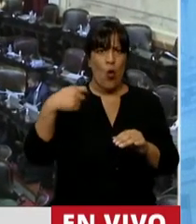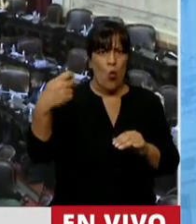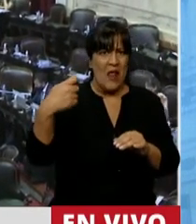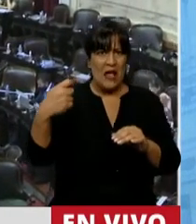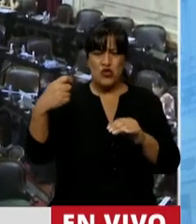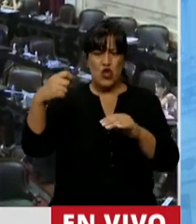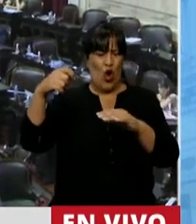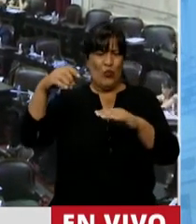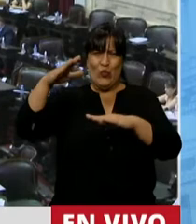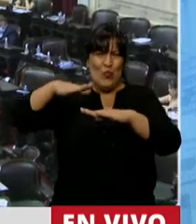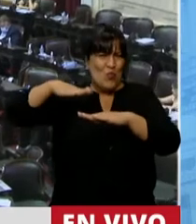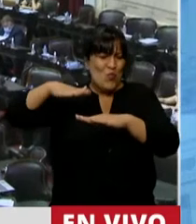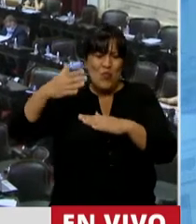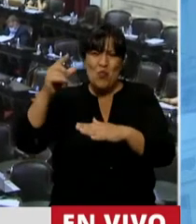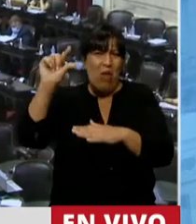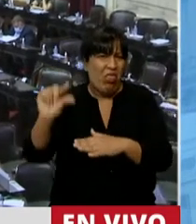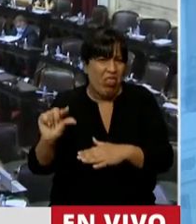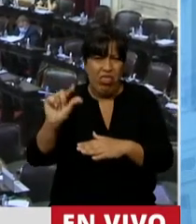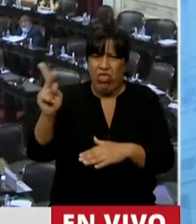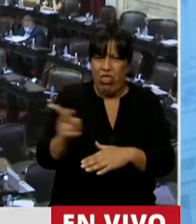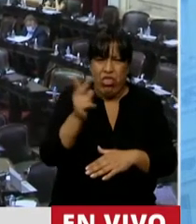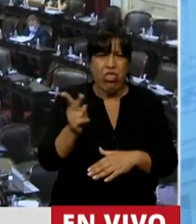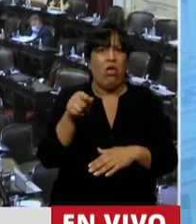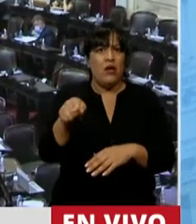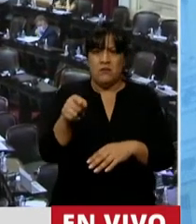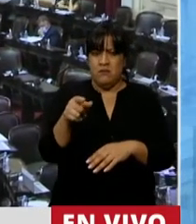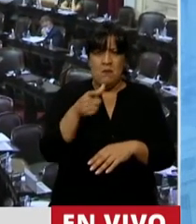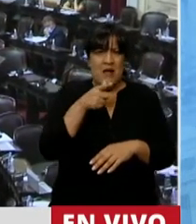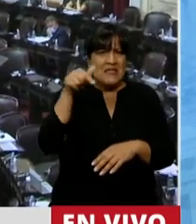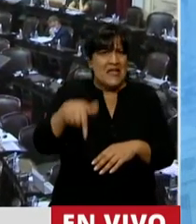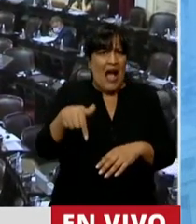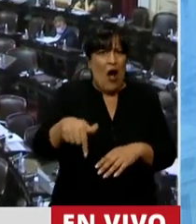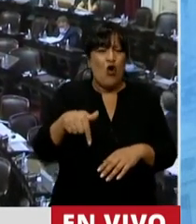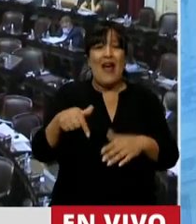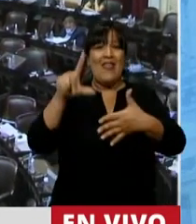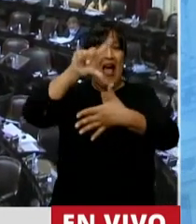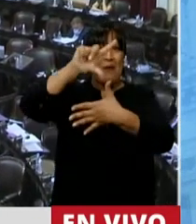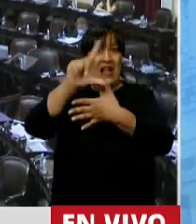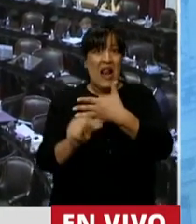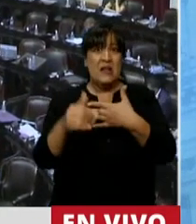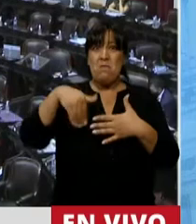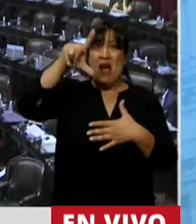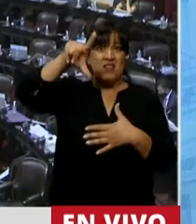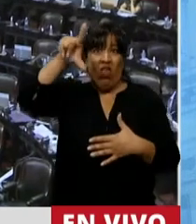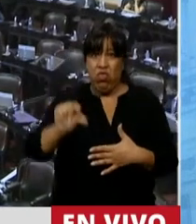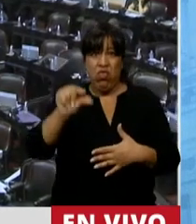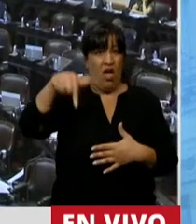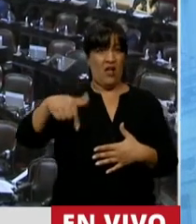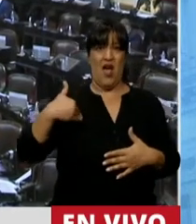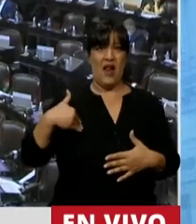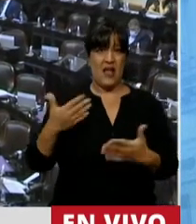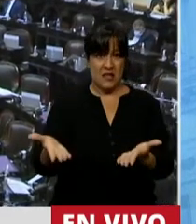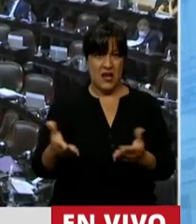Argentina, incluso prácticamente una de las más bajas de toda la América Latina. Es decir